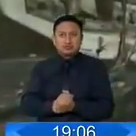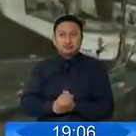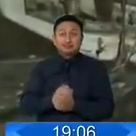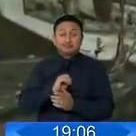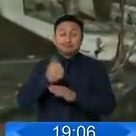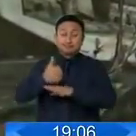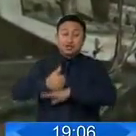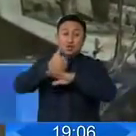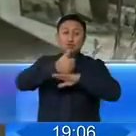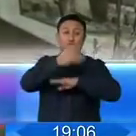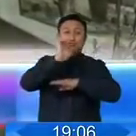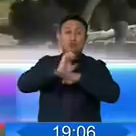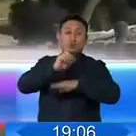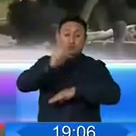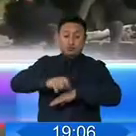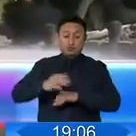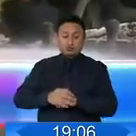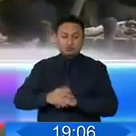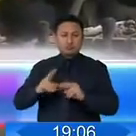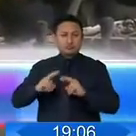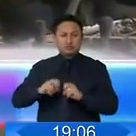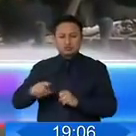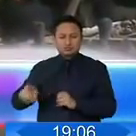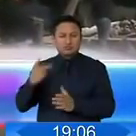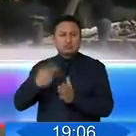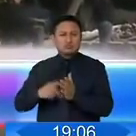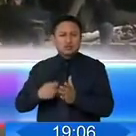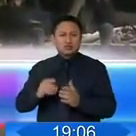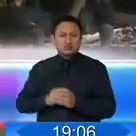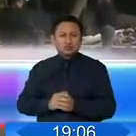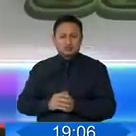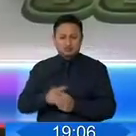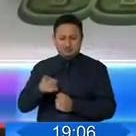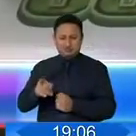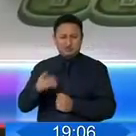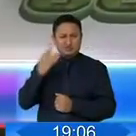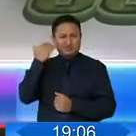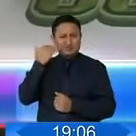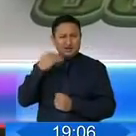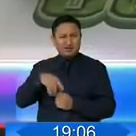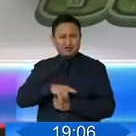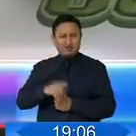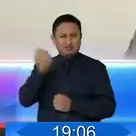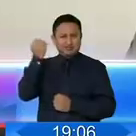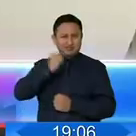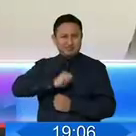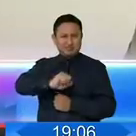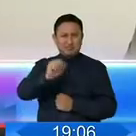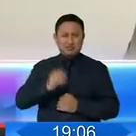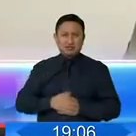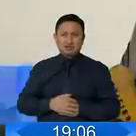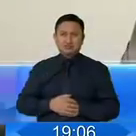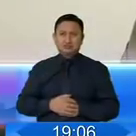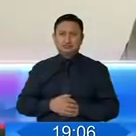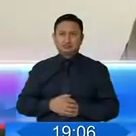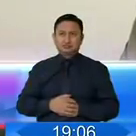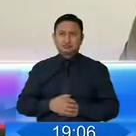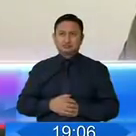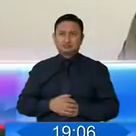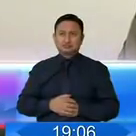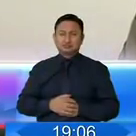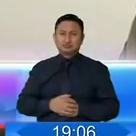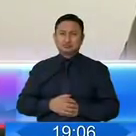que autoridades ecuatorianas investigan las circunstancias presuntamente irregulares en las que se efectuó el viaje. Perfil de transporte, que sabemos